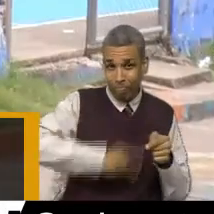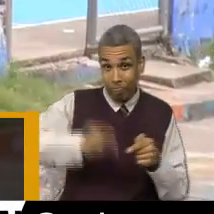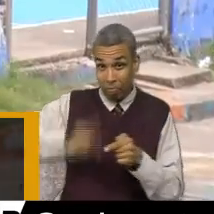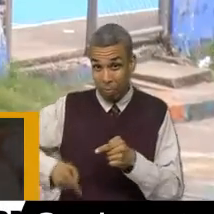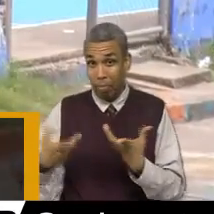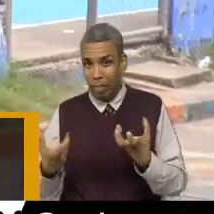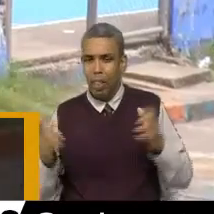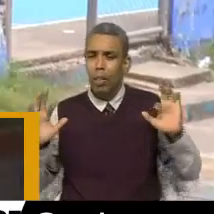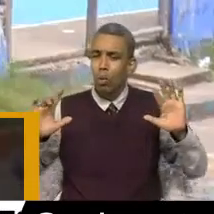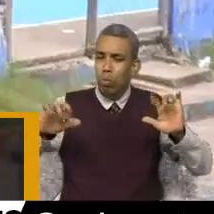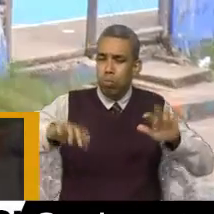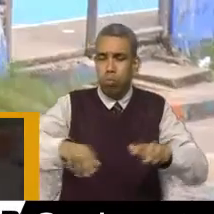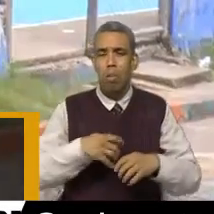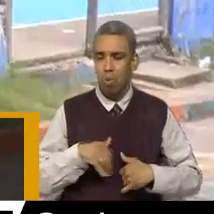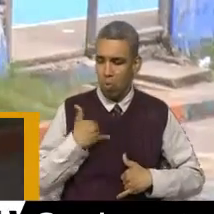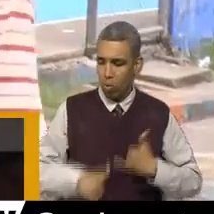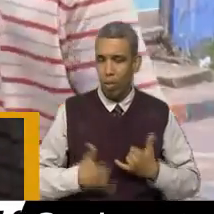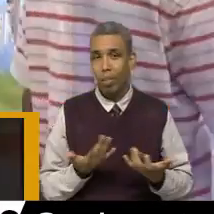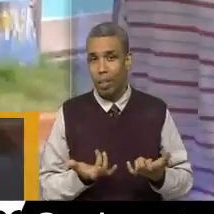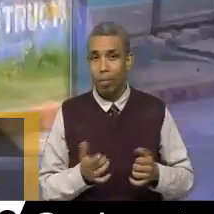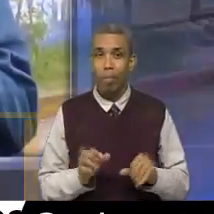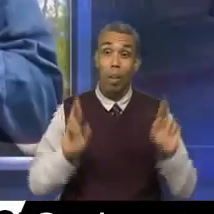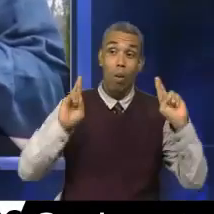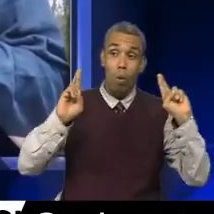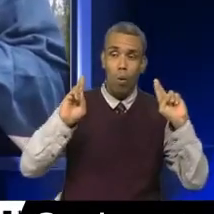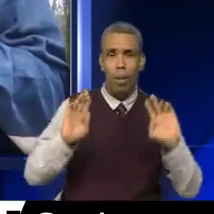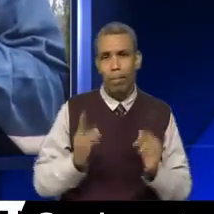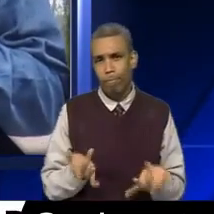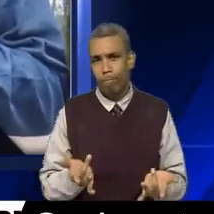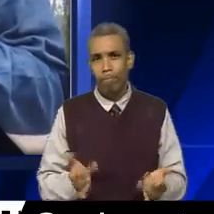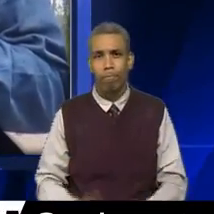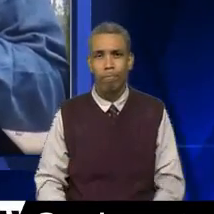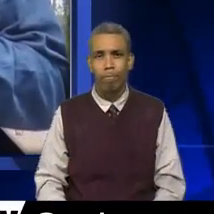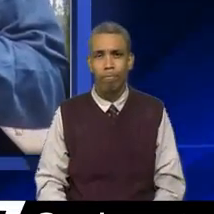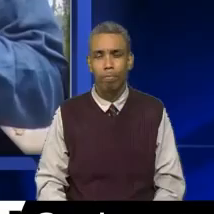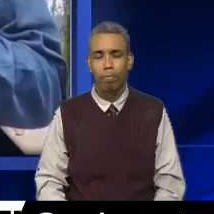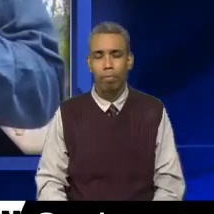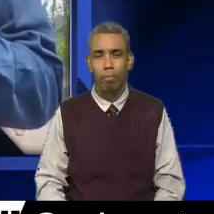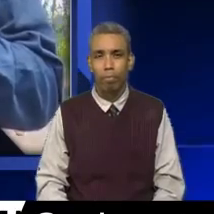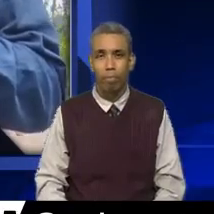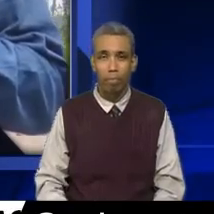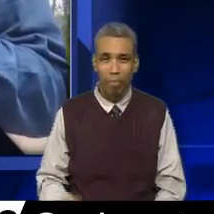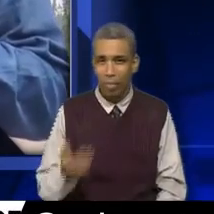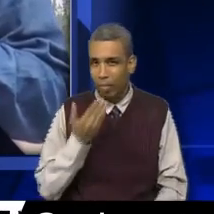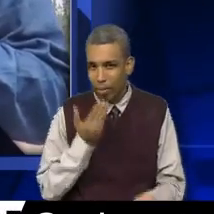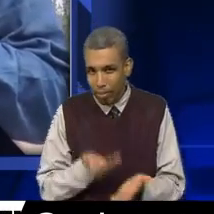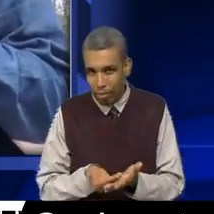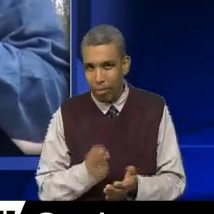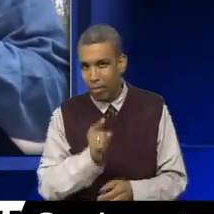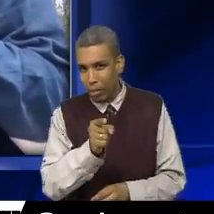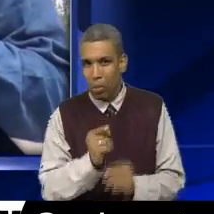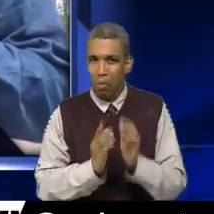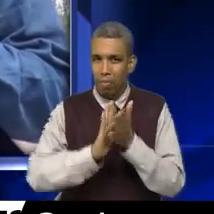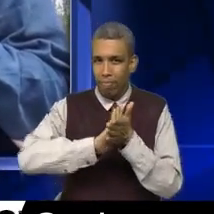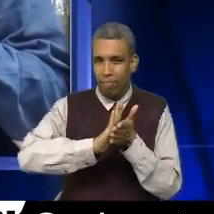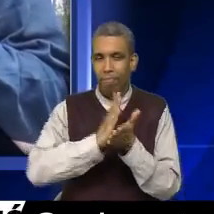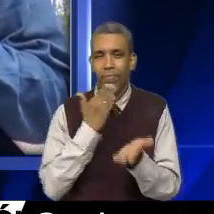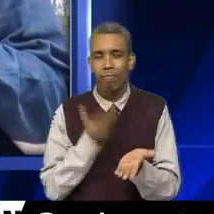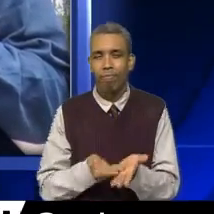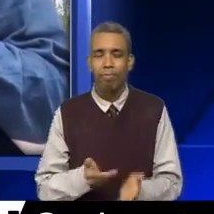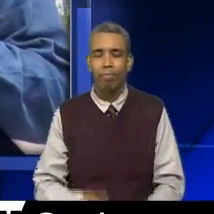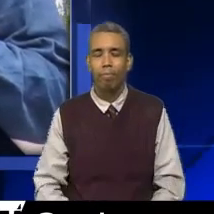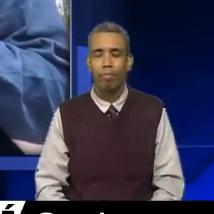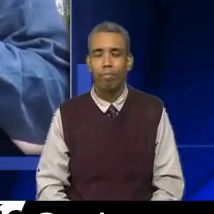niños pues requieren de este escenario deportivo. Al señor William, muchísimas gracias por su intervención y por supuesto por traernos información aquí a